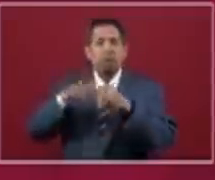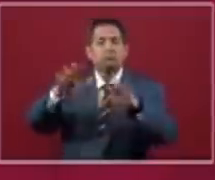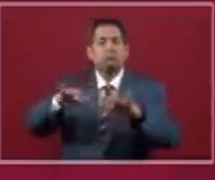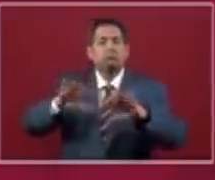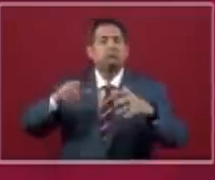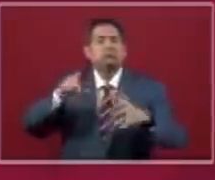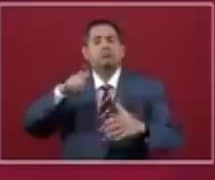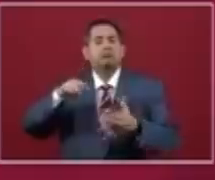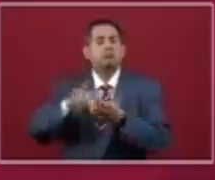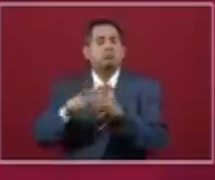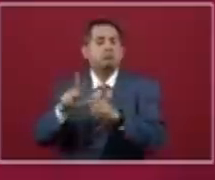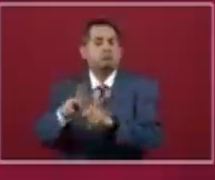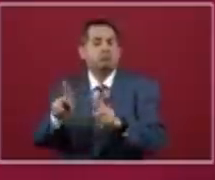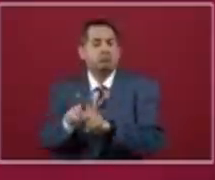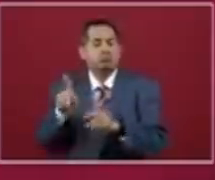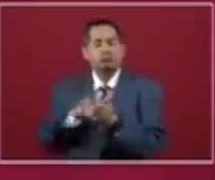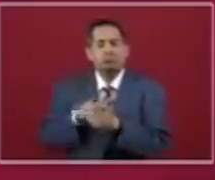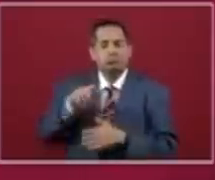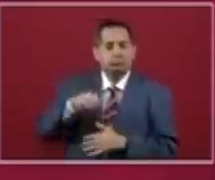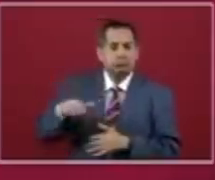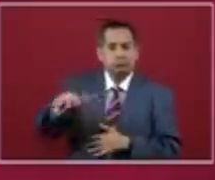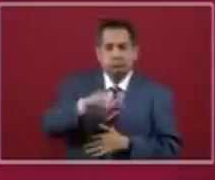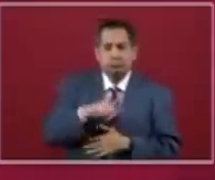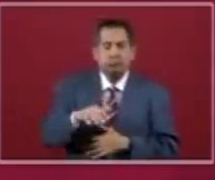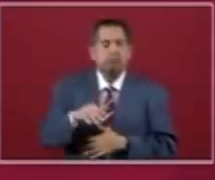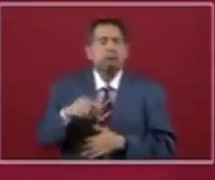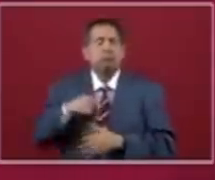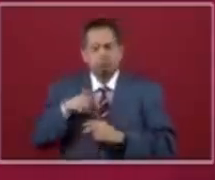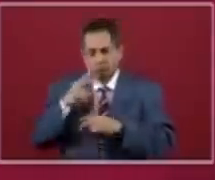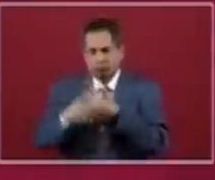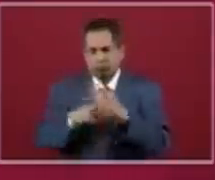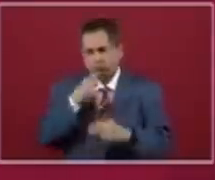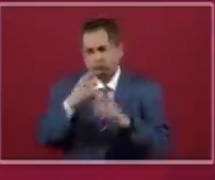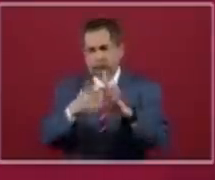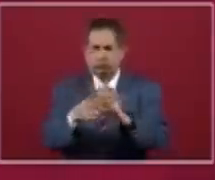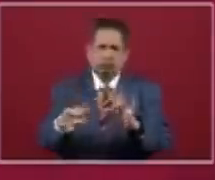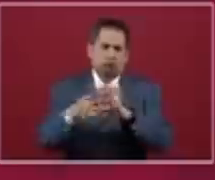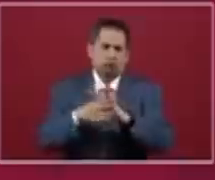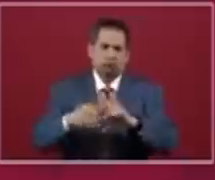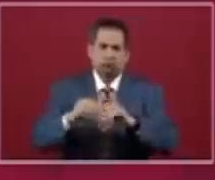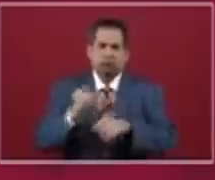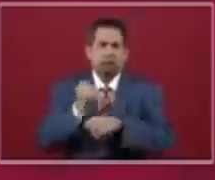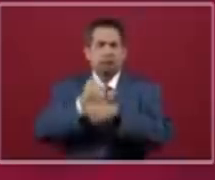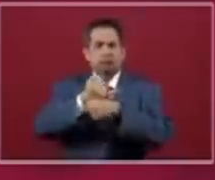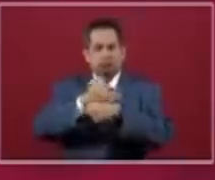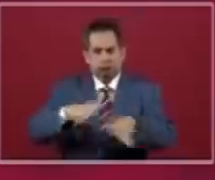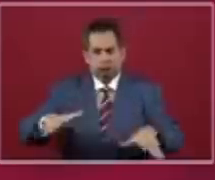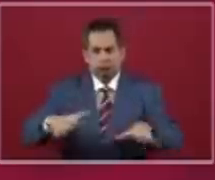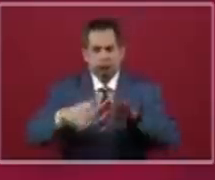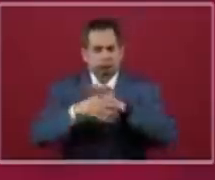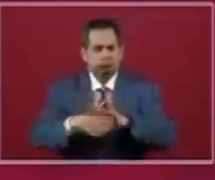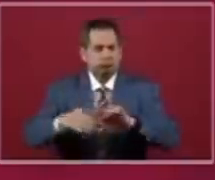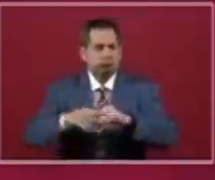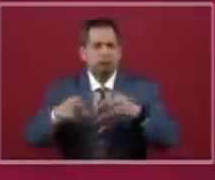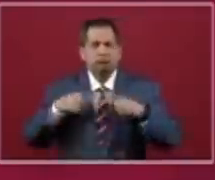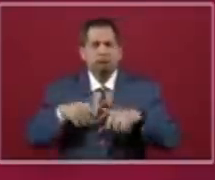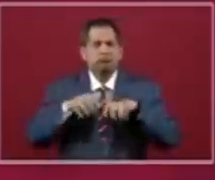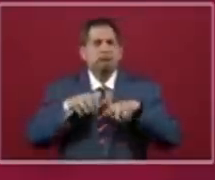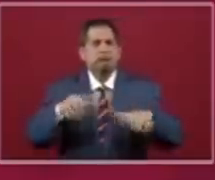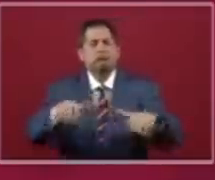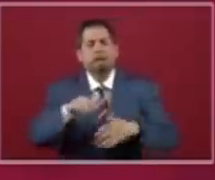en el patio central, en donde voy a presentar un informe a los